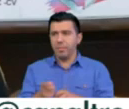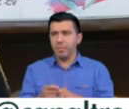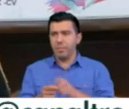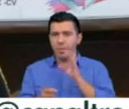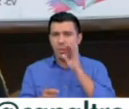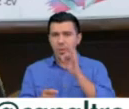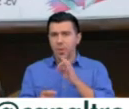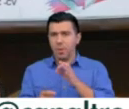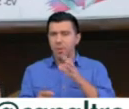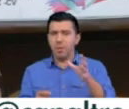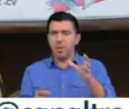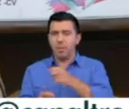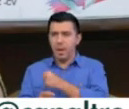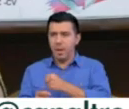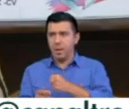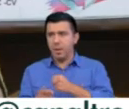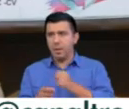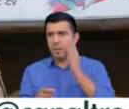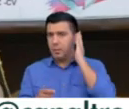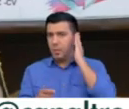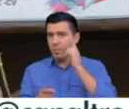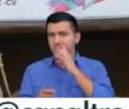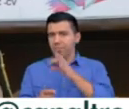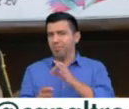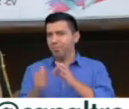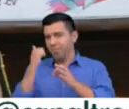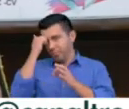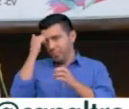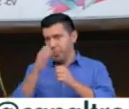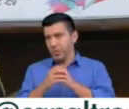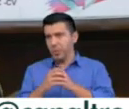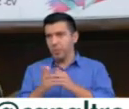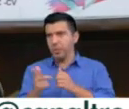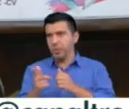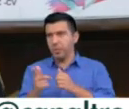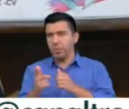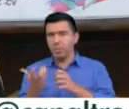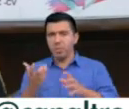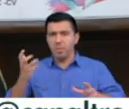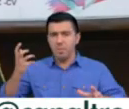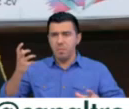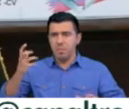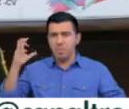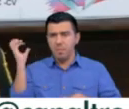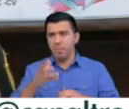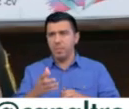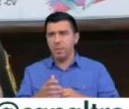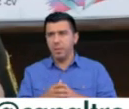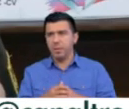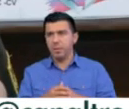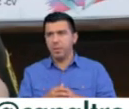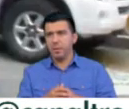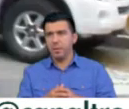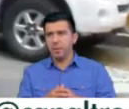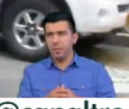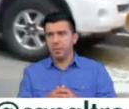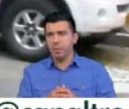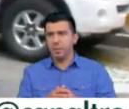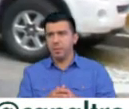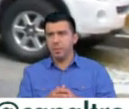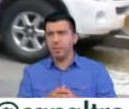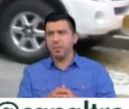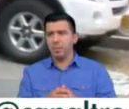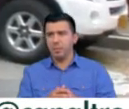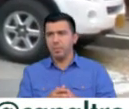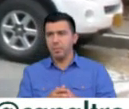oportunidad les quita el celular. Él, por responder a lo que fue la actividad con unas piedras, se le regresa y le causa una herida mortal. Según